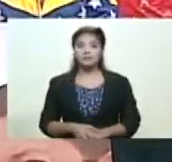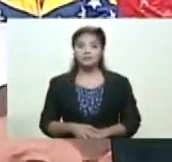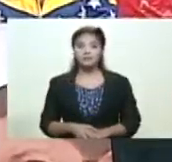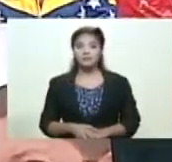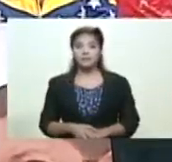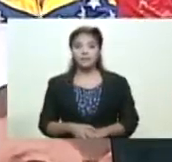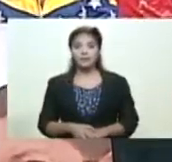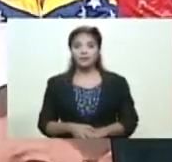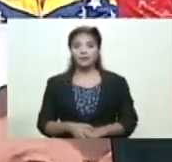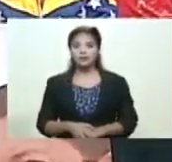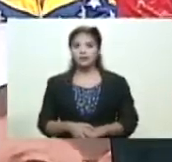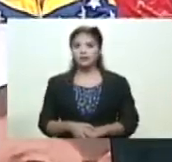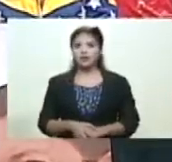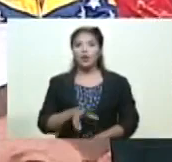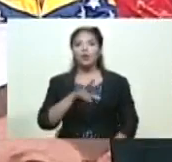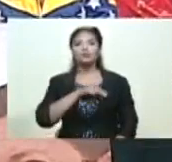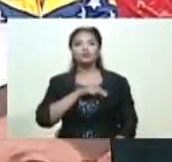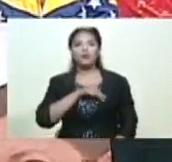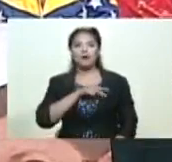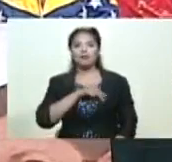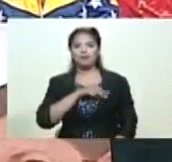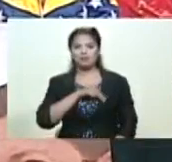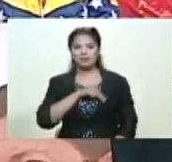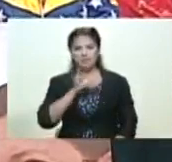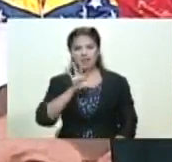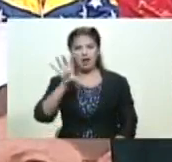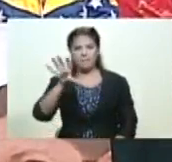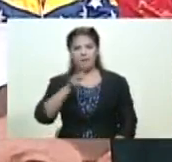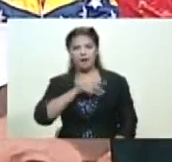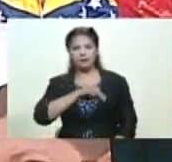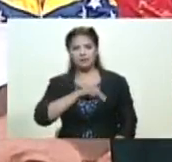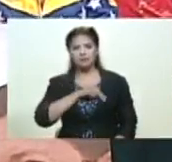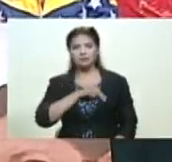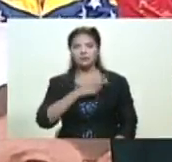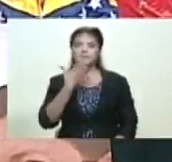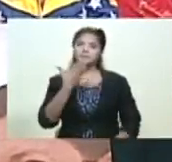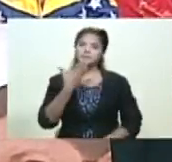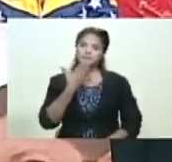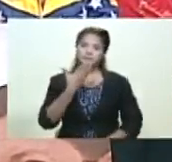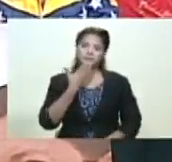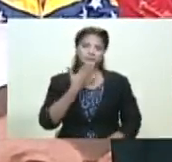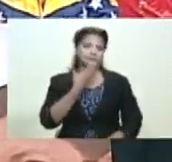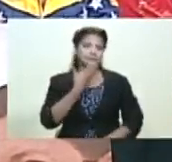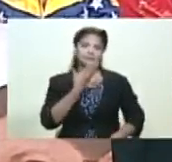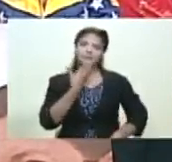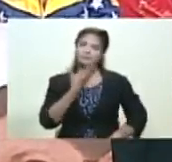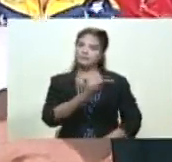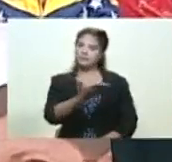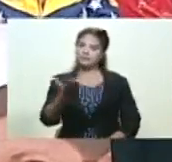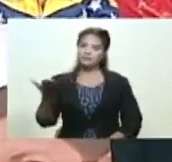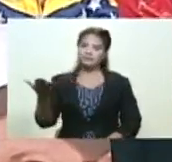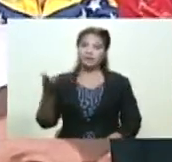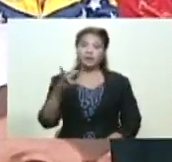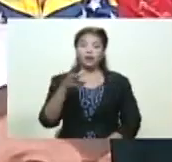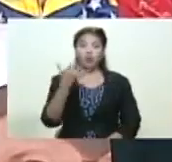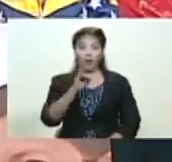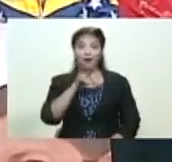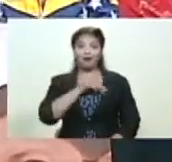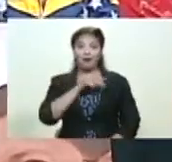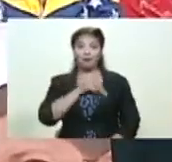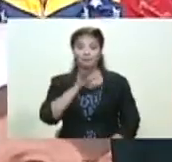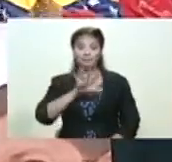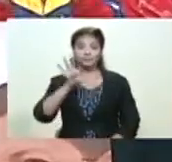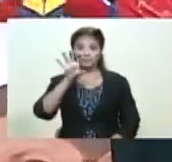cómo salieron con su carné de la patria. Quiero agradecer a todos los carnetizados de